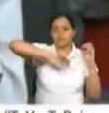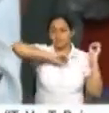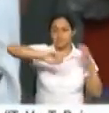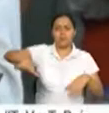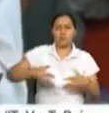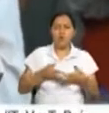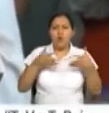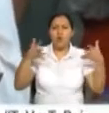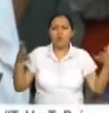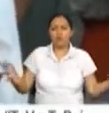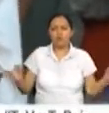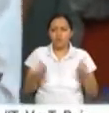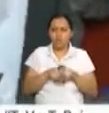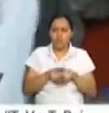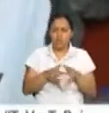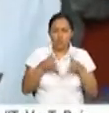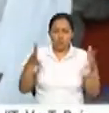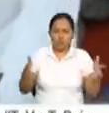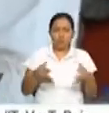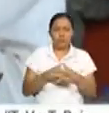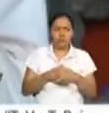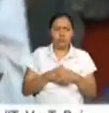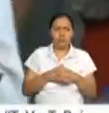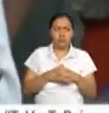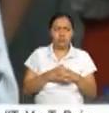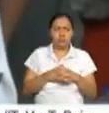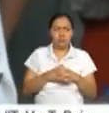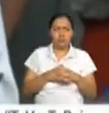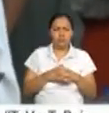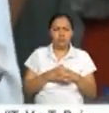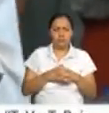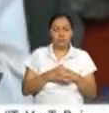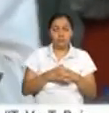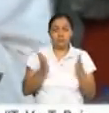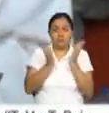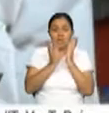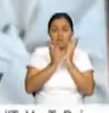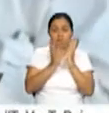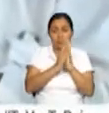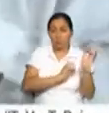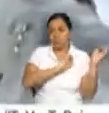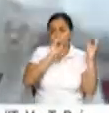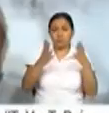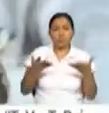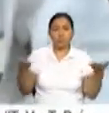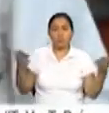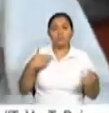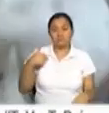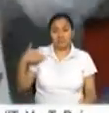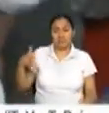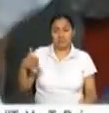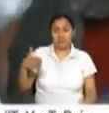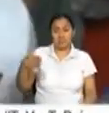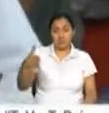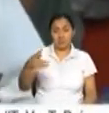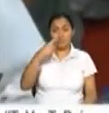un centro de desechos porque ahora el pescador cae al mar y en